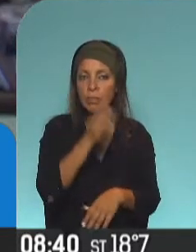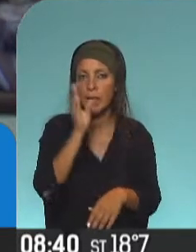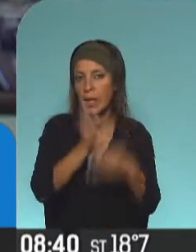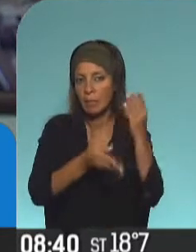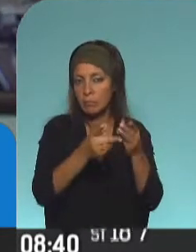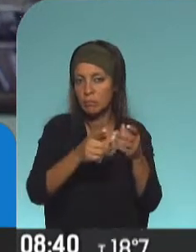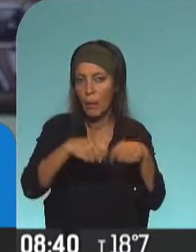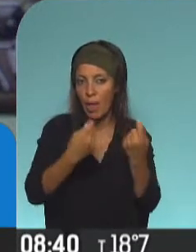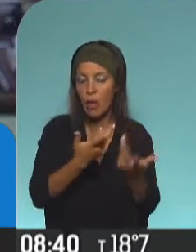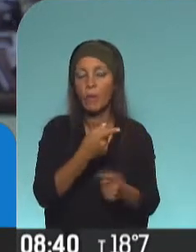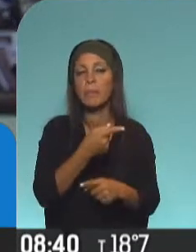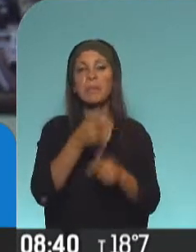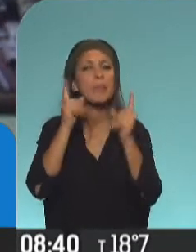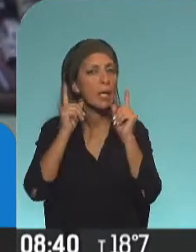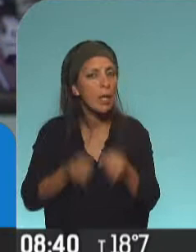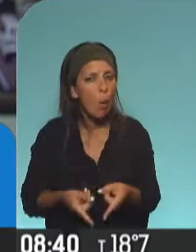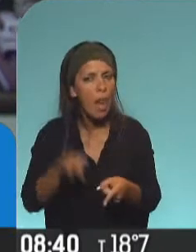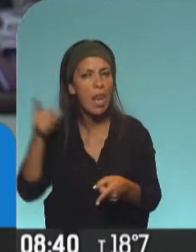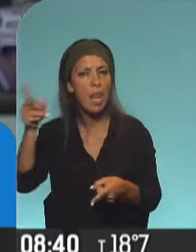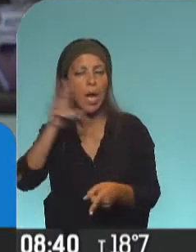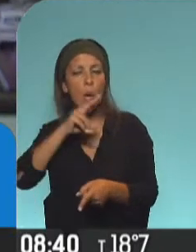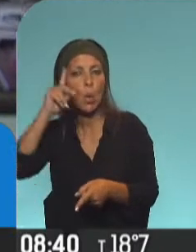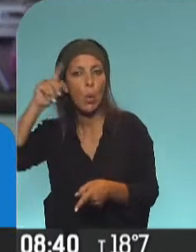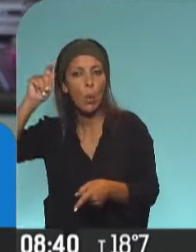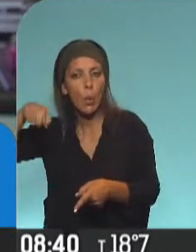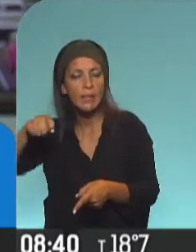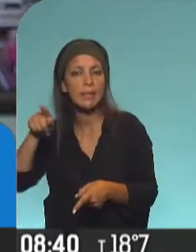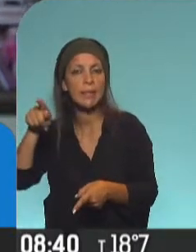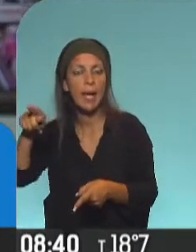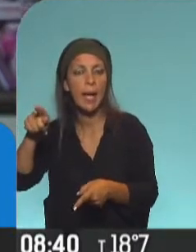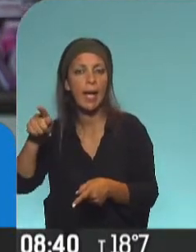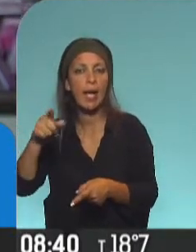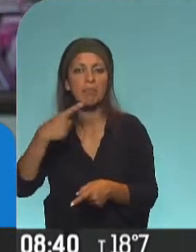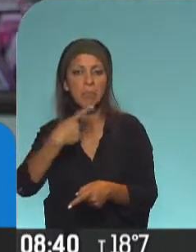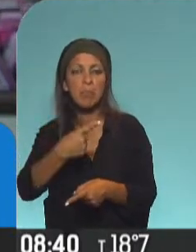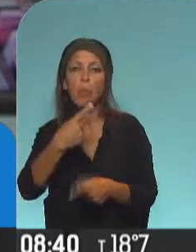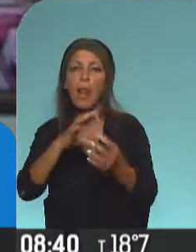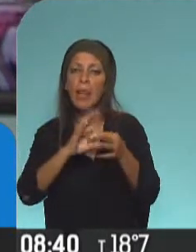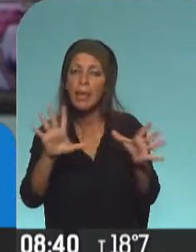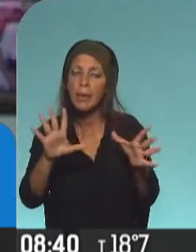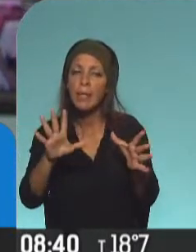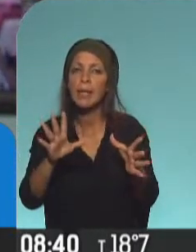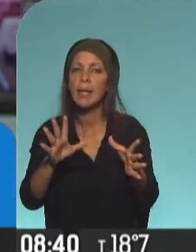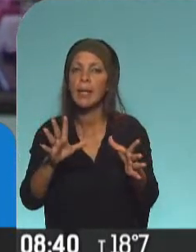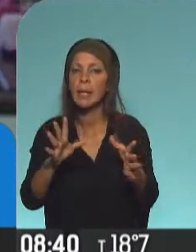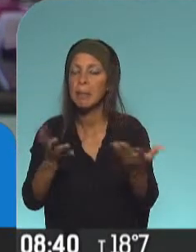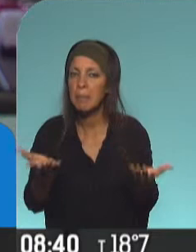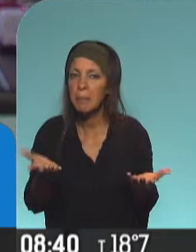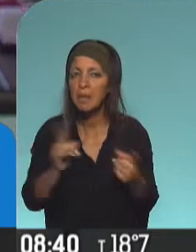a pesar de eso, la magistrada que interviene en el caso dictó la excarcelación